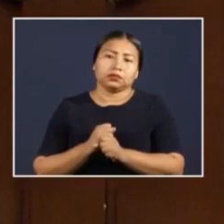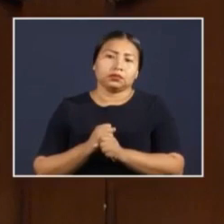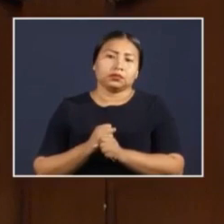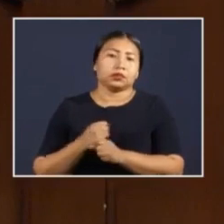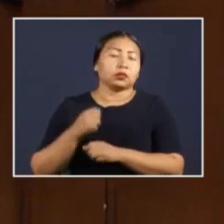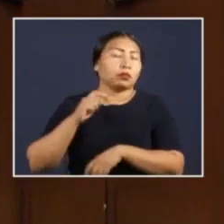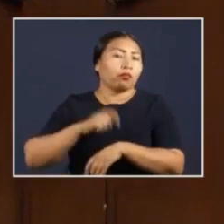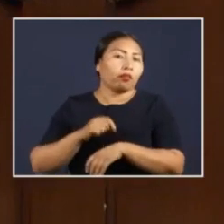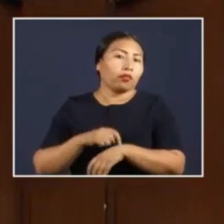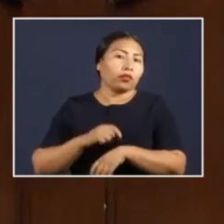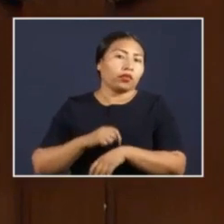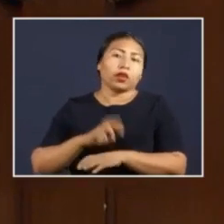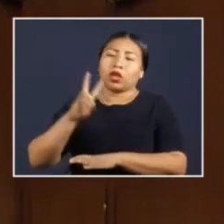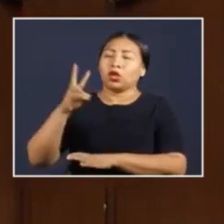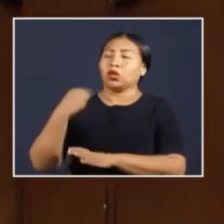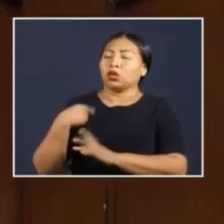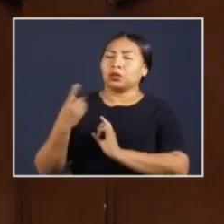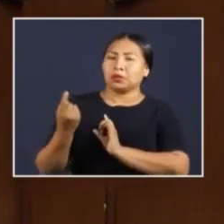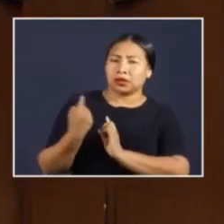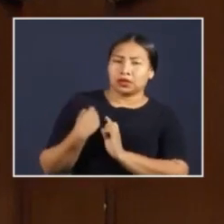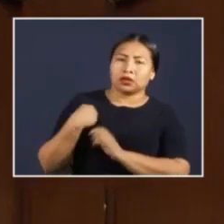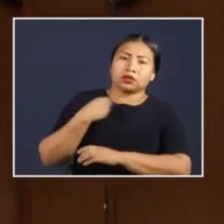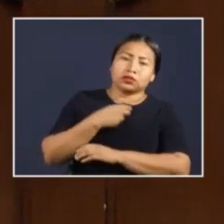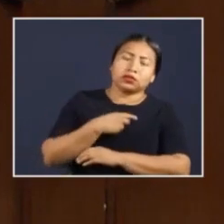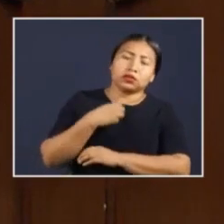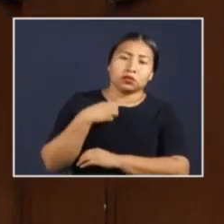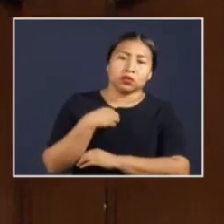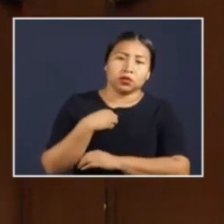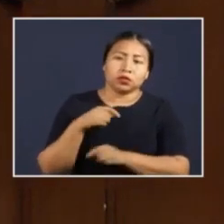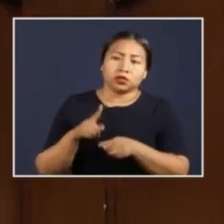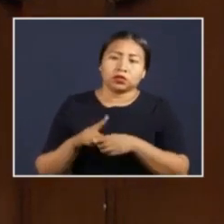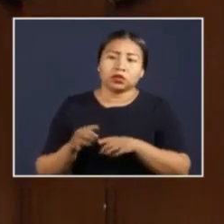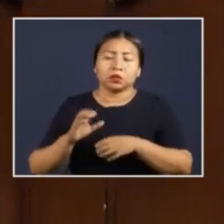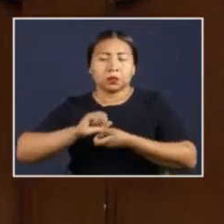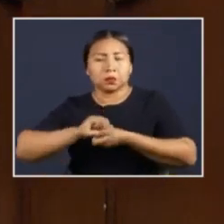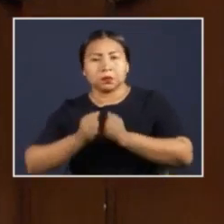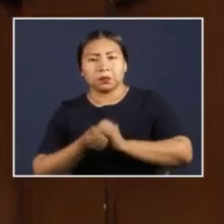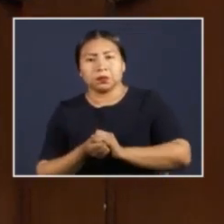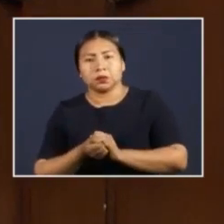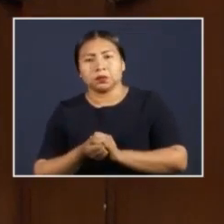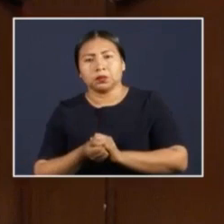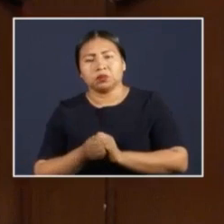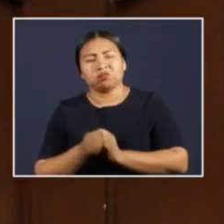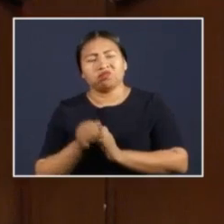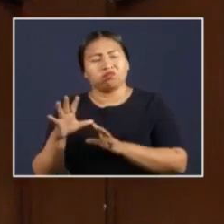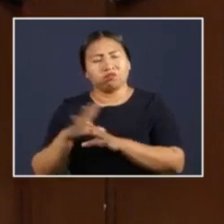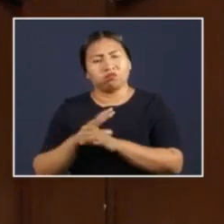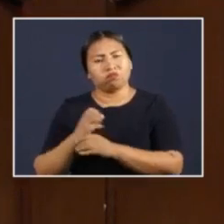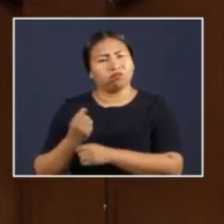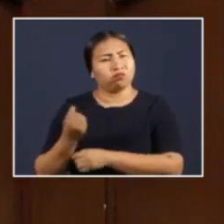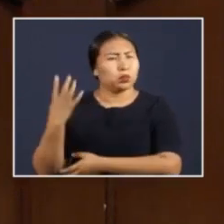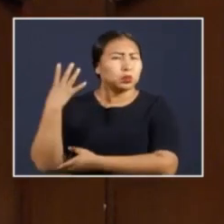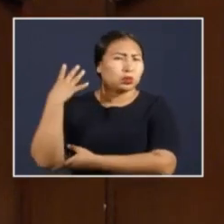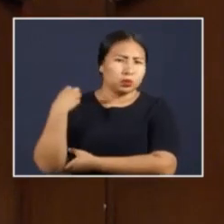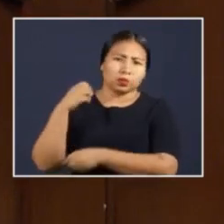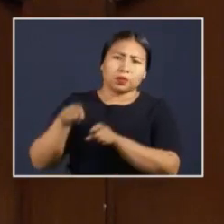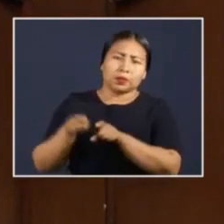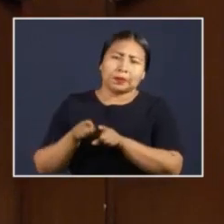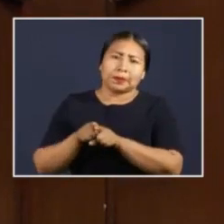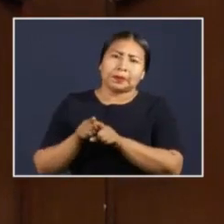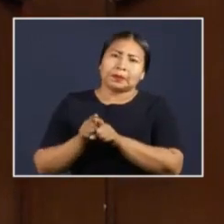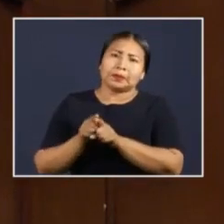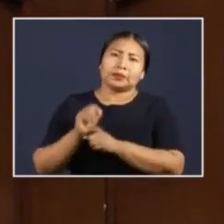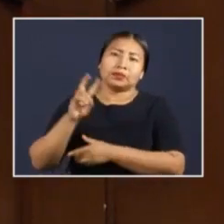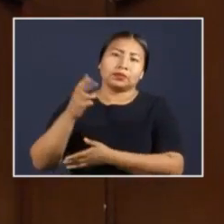tiempo y que no dependan de personas realizar los cambios que hace mucho tiempo hace décadas severo realizar y no se han